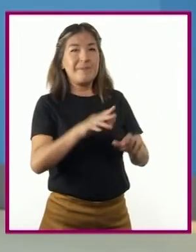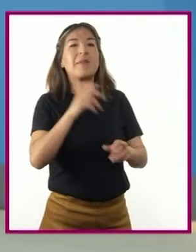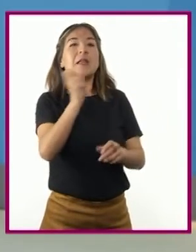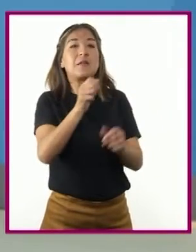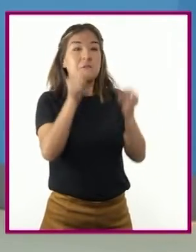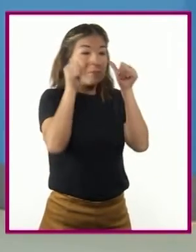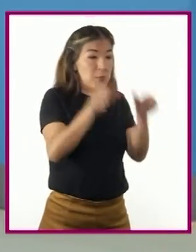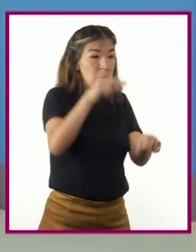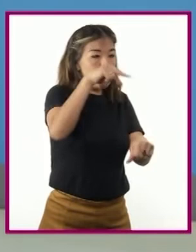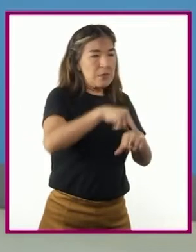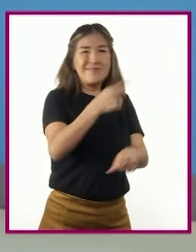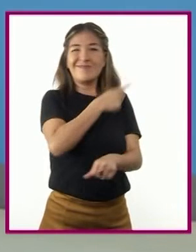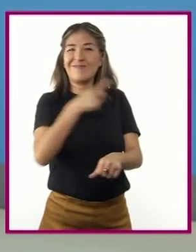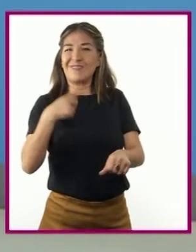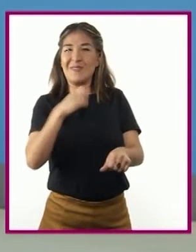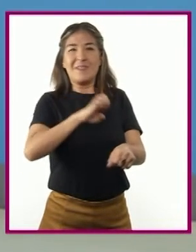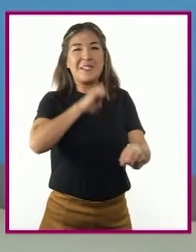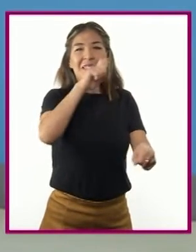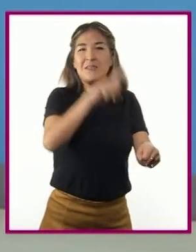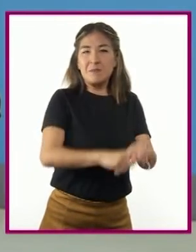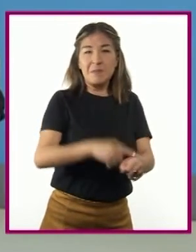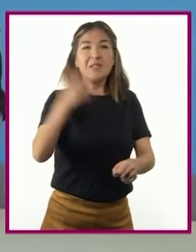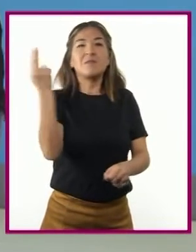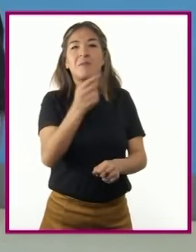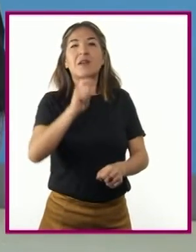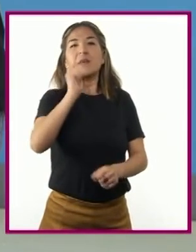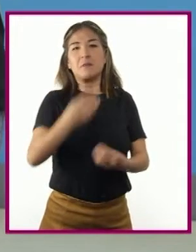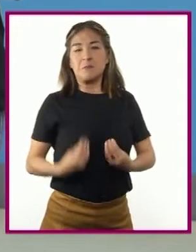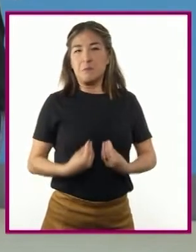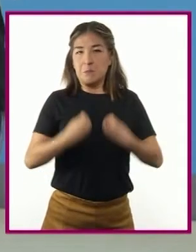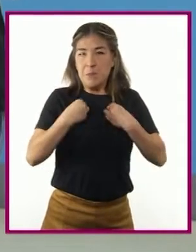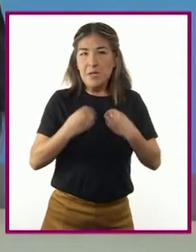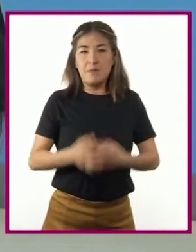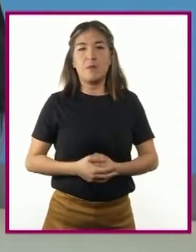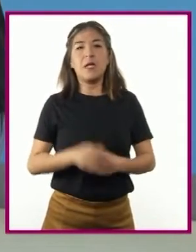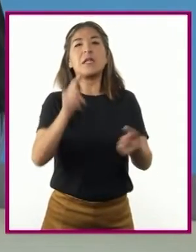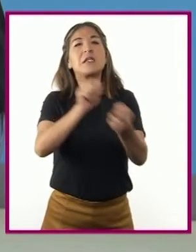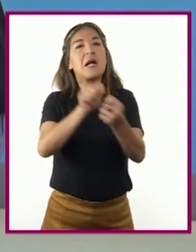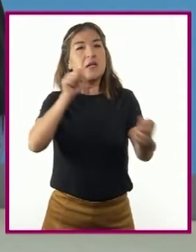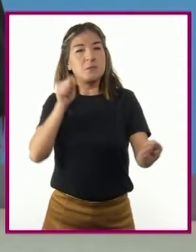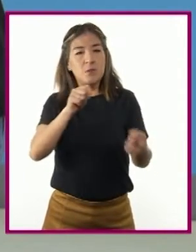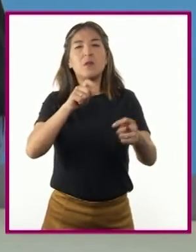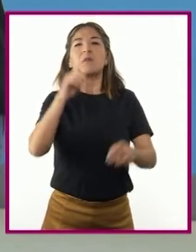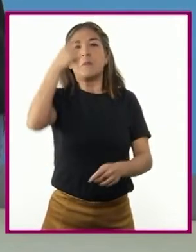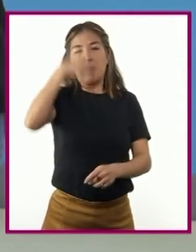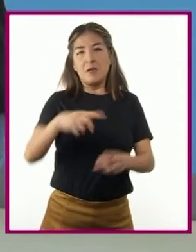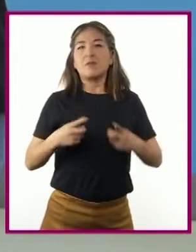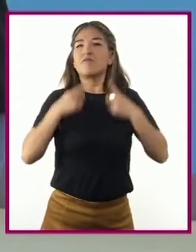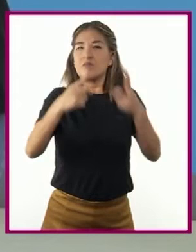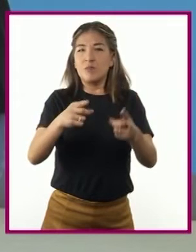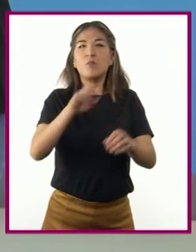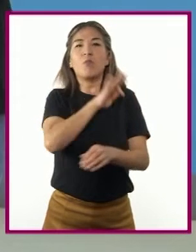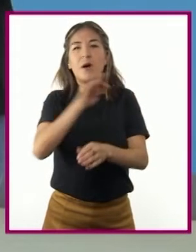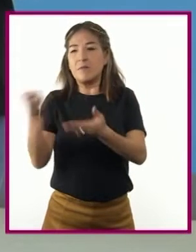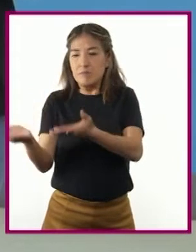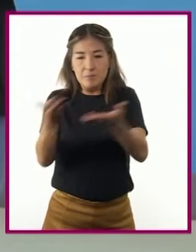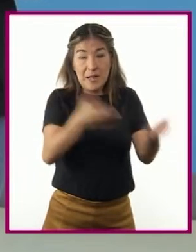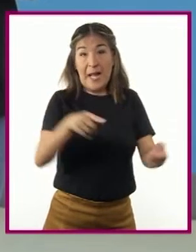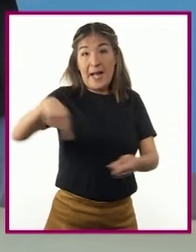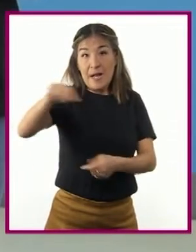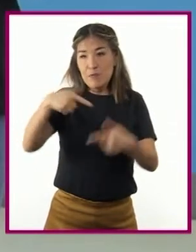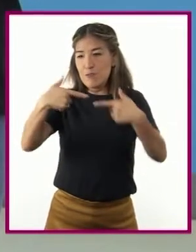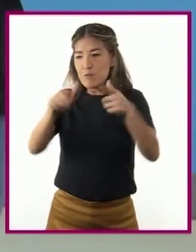ser especializados y se requiere de vivienda y transporte accesibles que permitan a